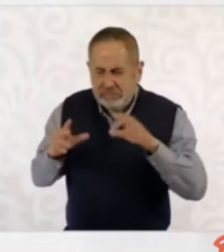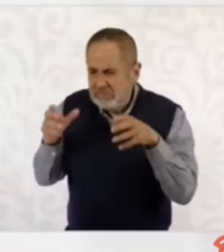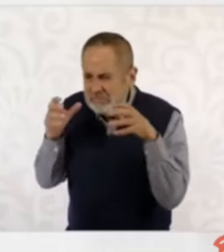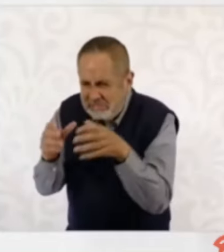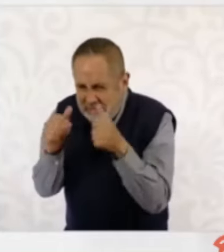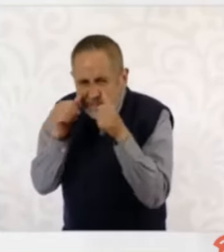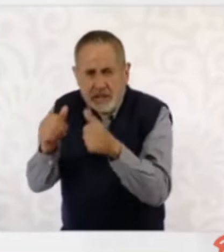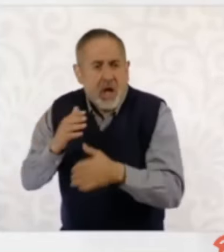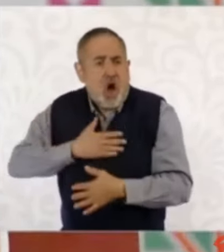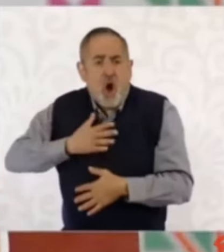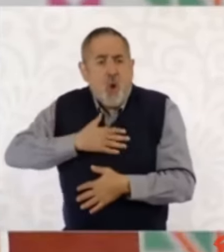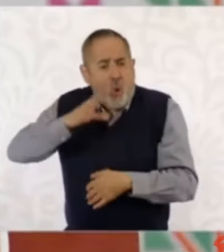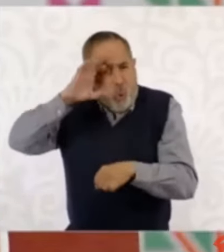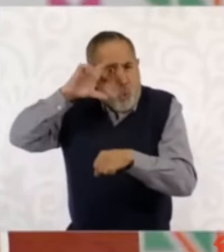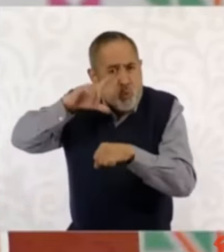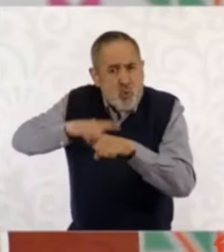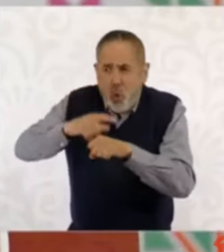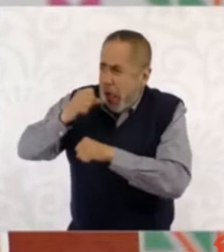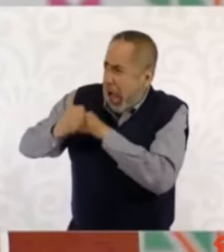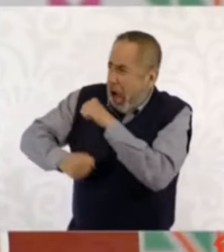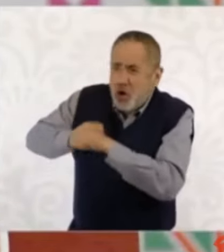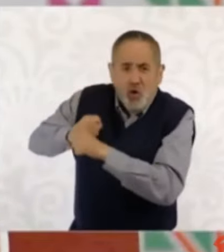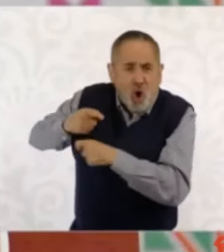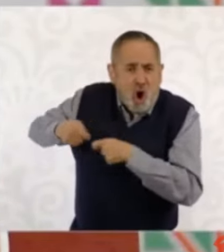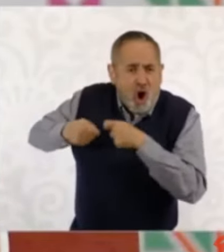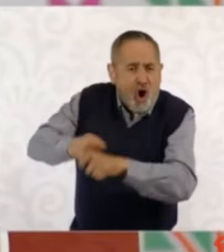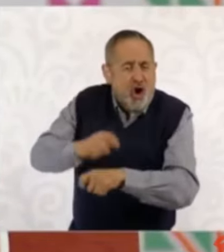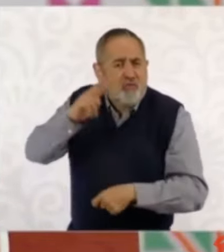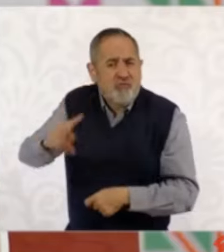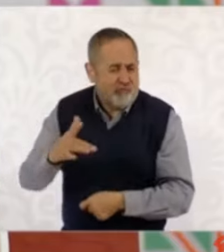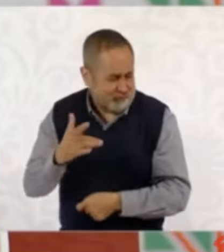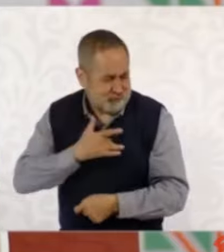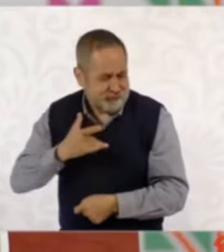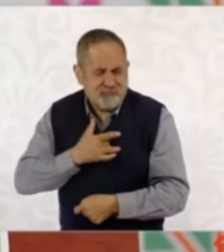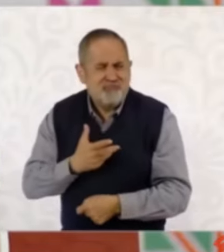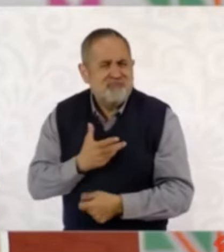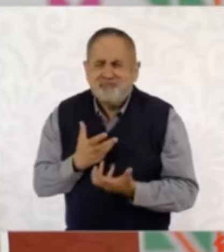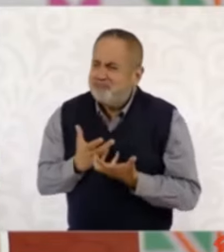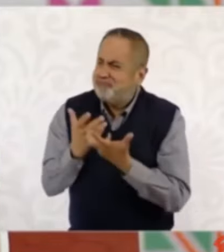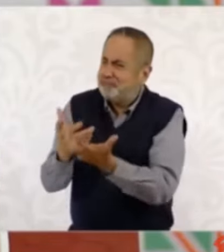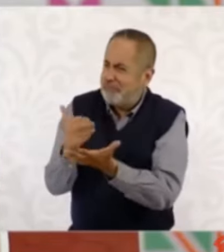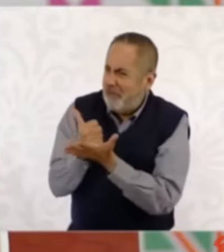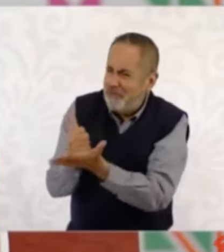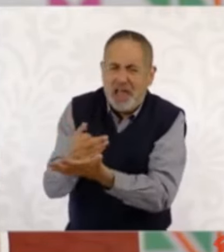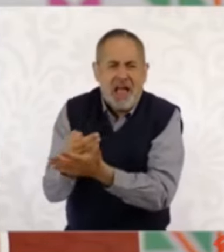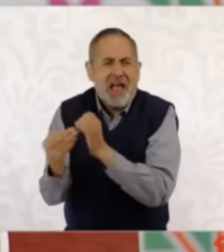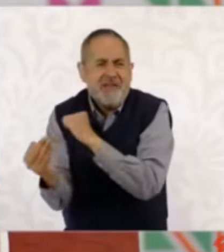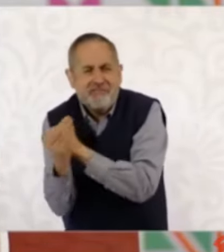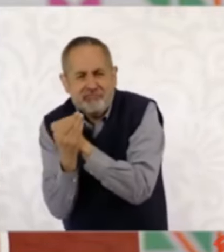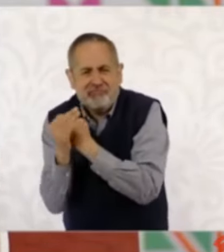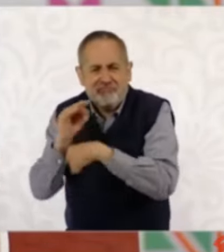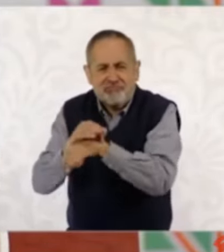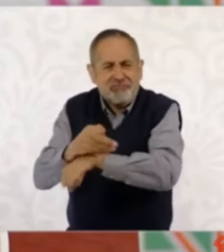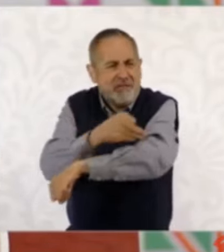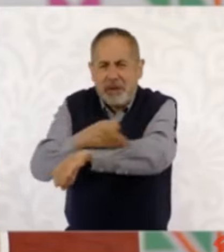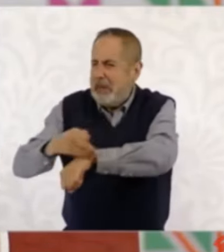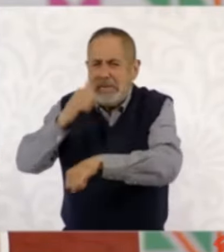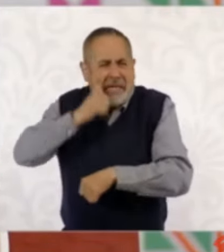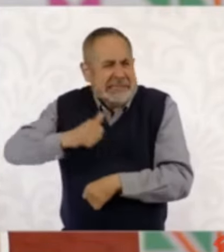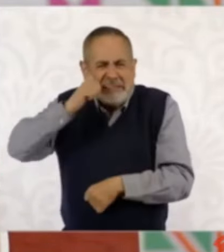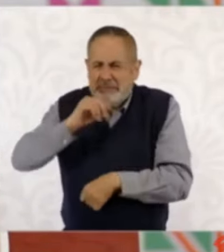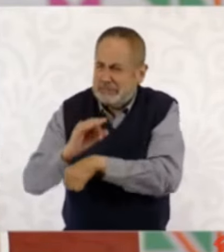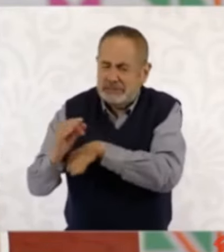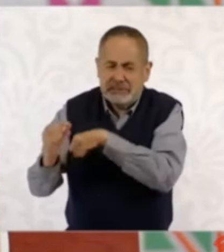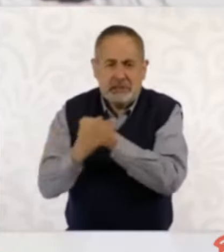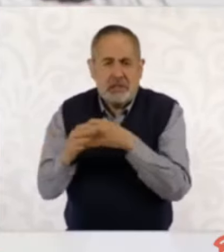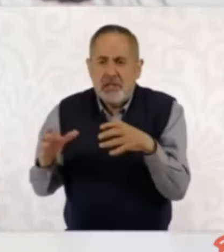viene de nuestra cultura, de la generosidad, del apoyo mutuo, la colectividad que se construyó a partir